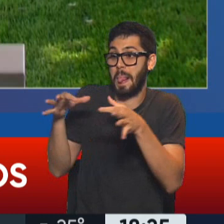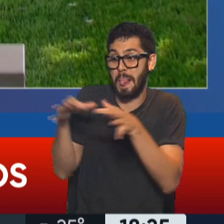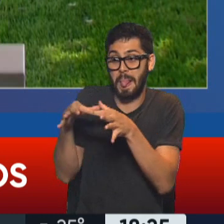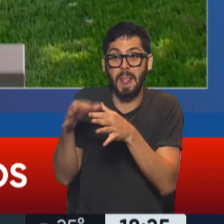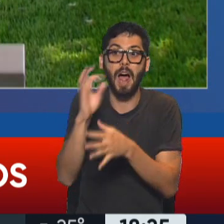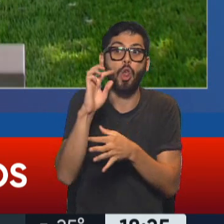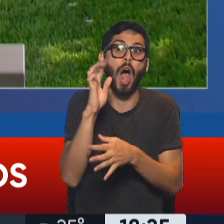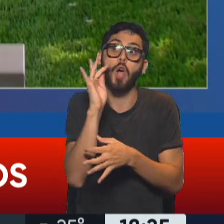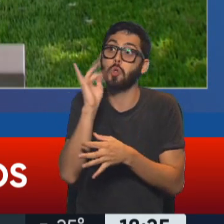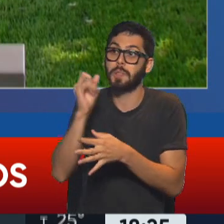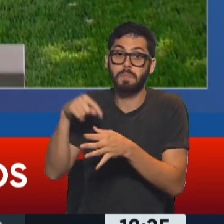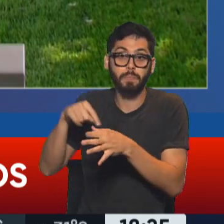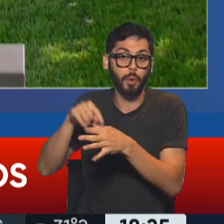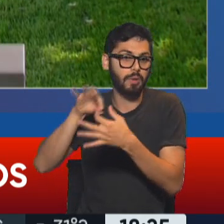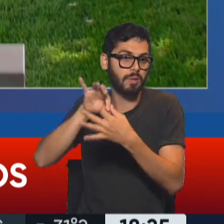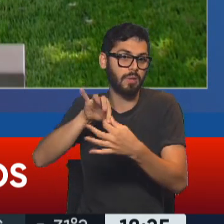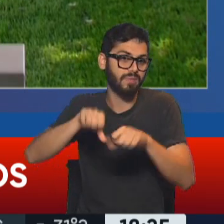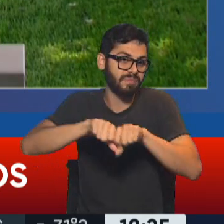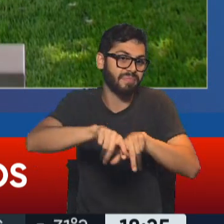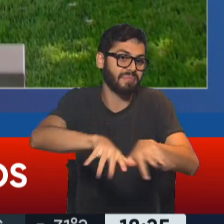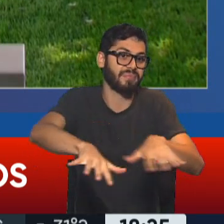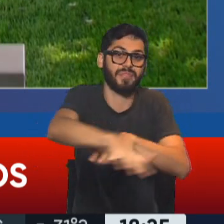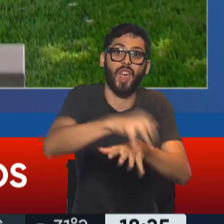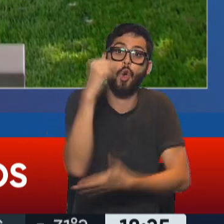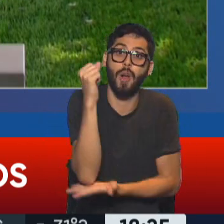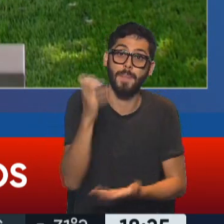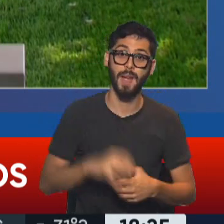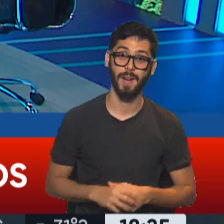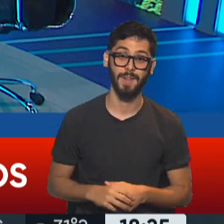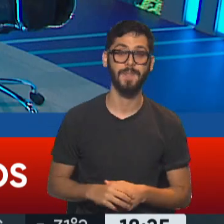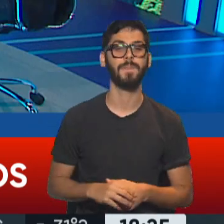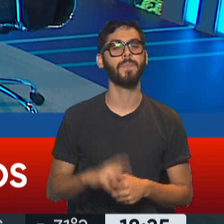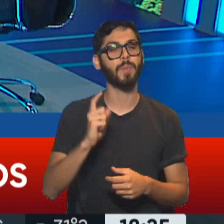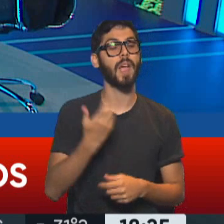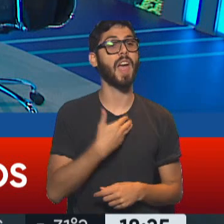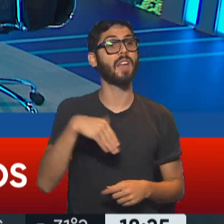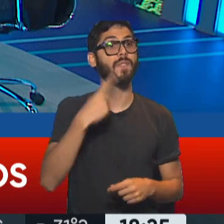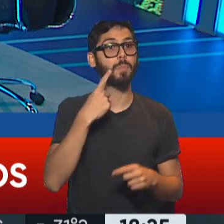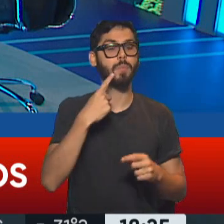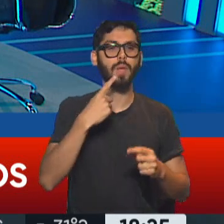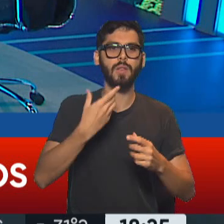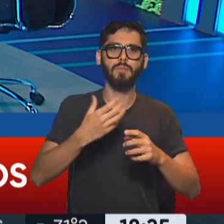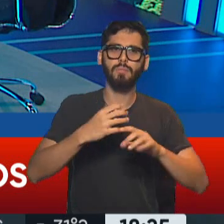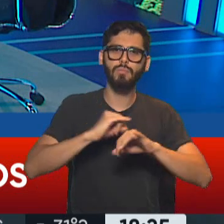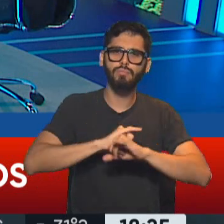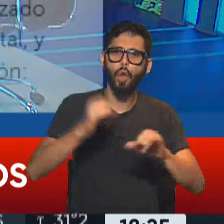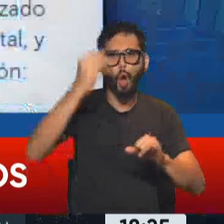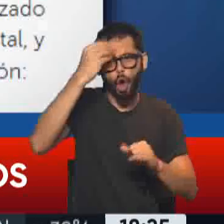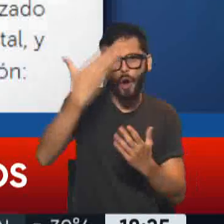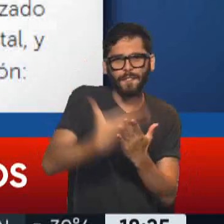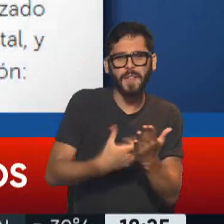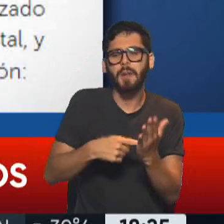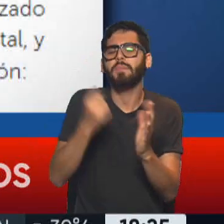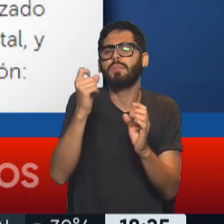la temperatura que tenés en la economía, ¿no? Un comunicado oficial también de parte del FMI. Lo compartimos, sí. Compartimos por lo menos las